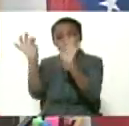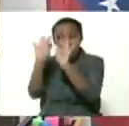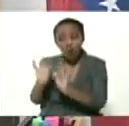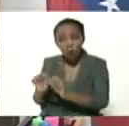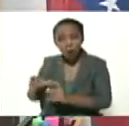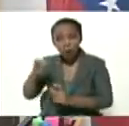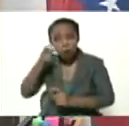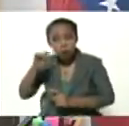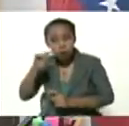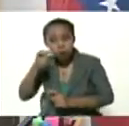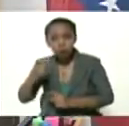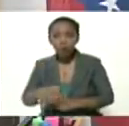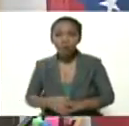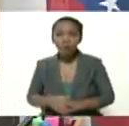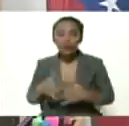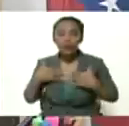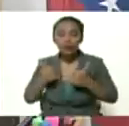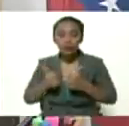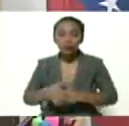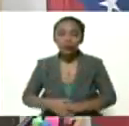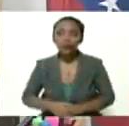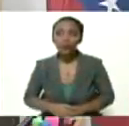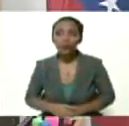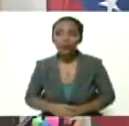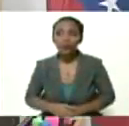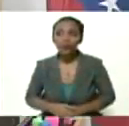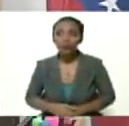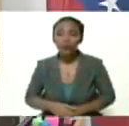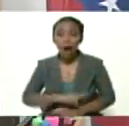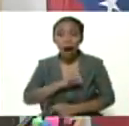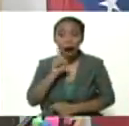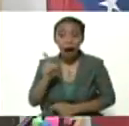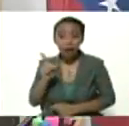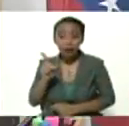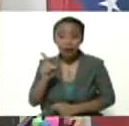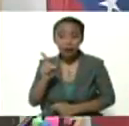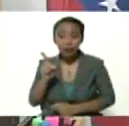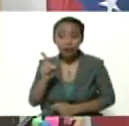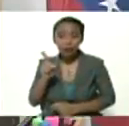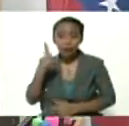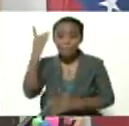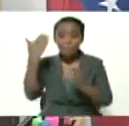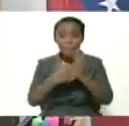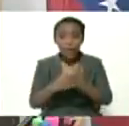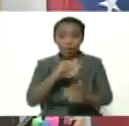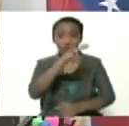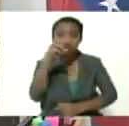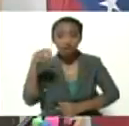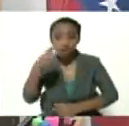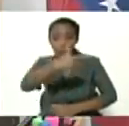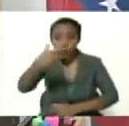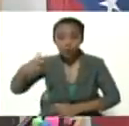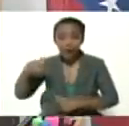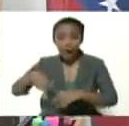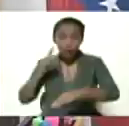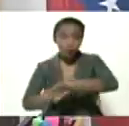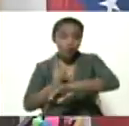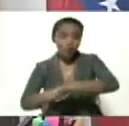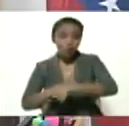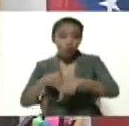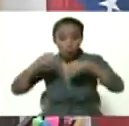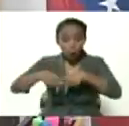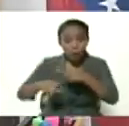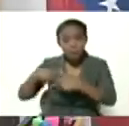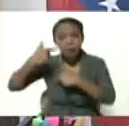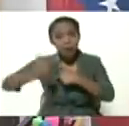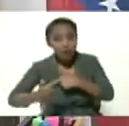seguridad de salud. Y de allí derivamos estos 1.200 casos que en este momento, entre hoy y mañana, se